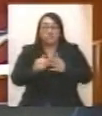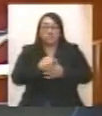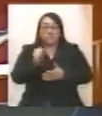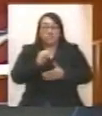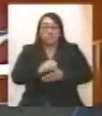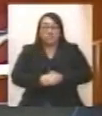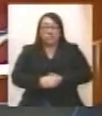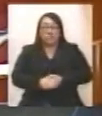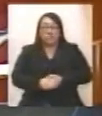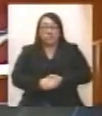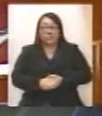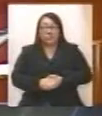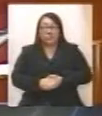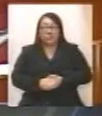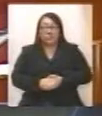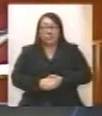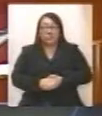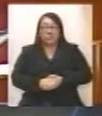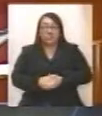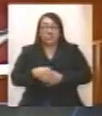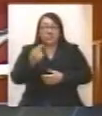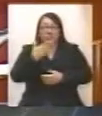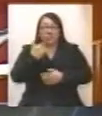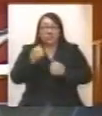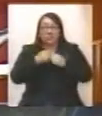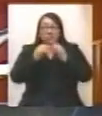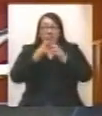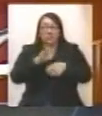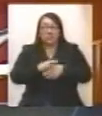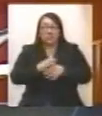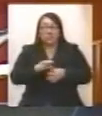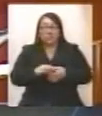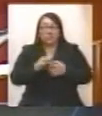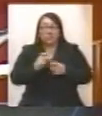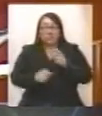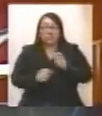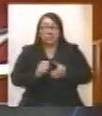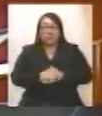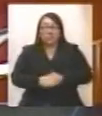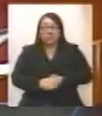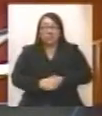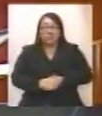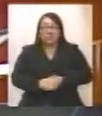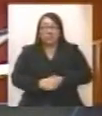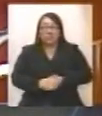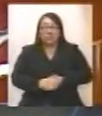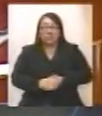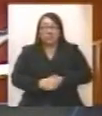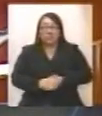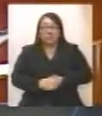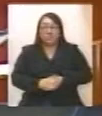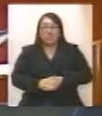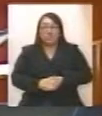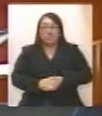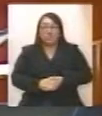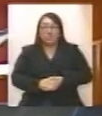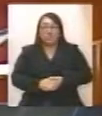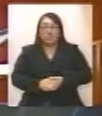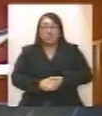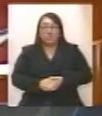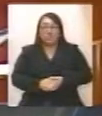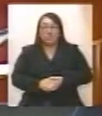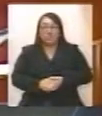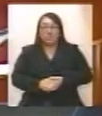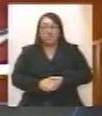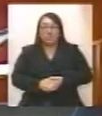soles para mejorar la atención médica especializada de personal de nuestra Policía Nacional.